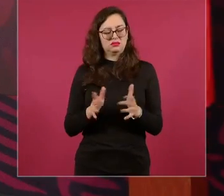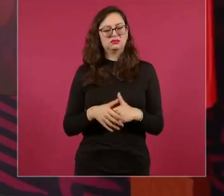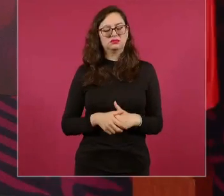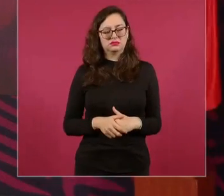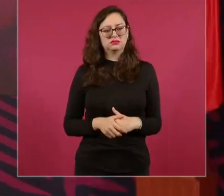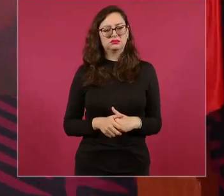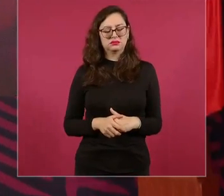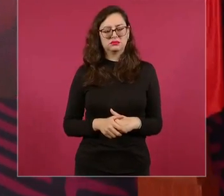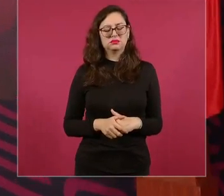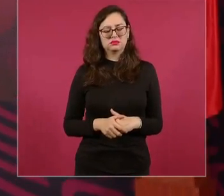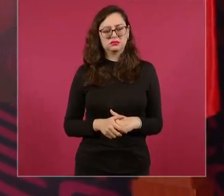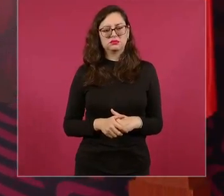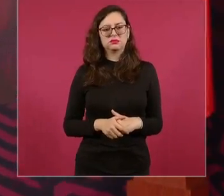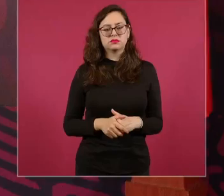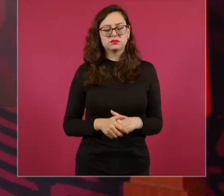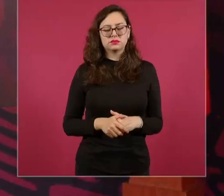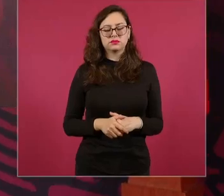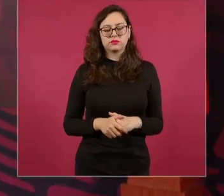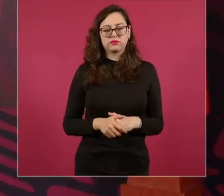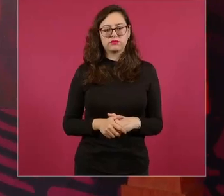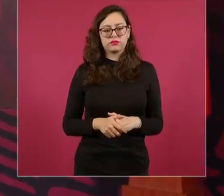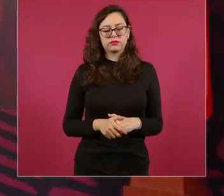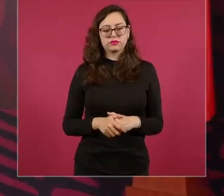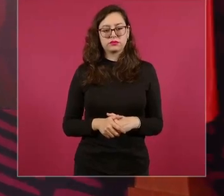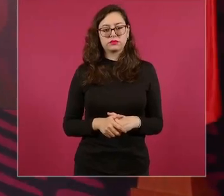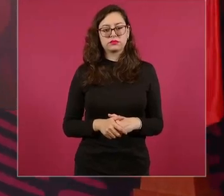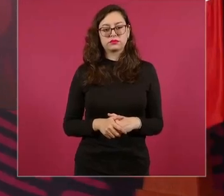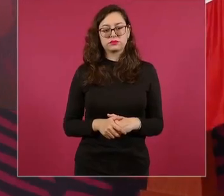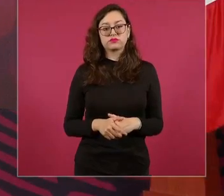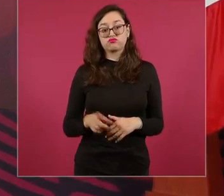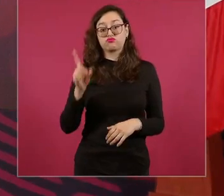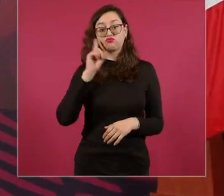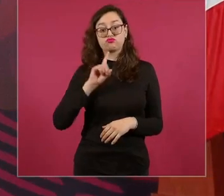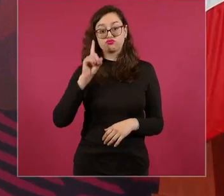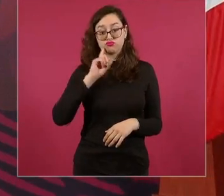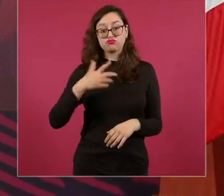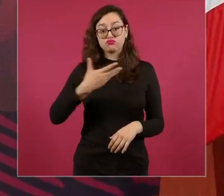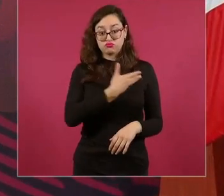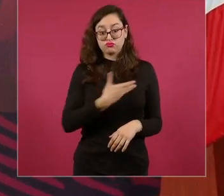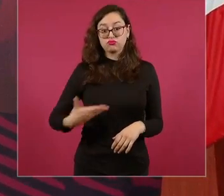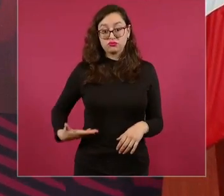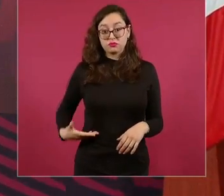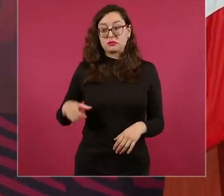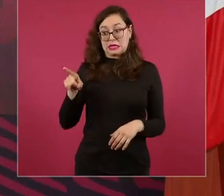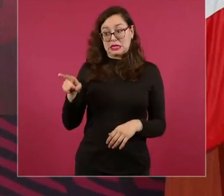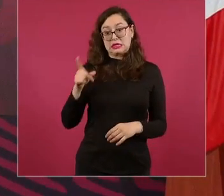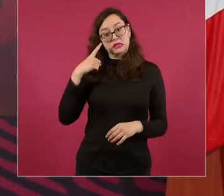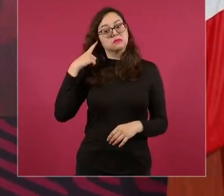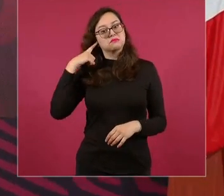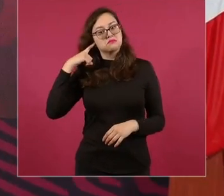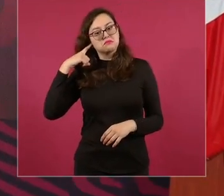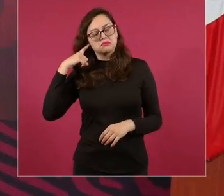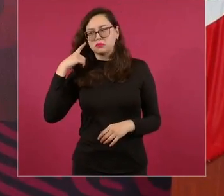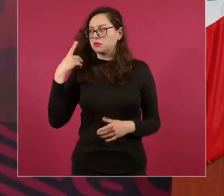llegó hasta la presidenta electa porque me comentó